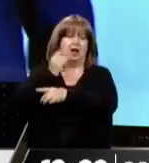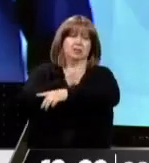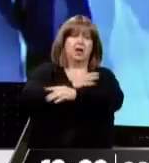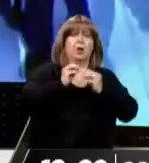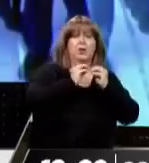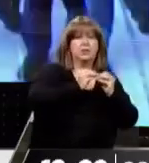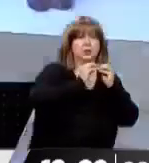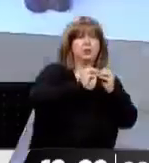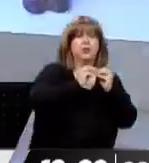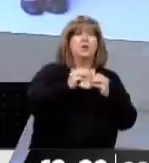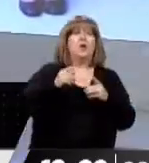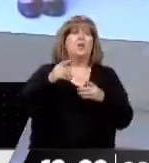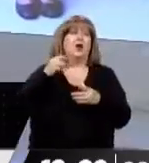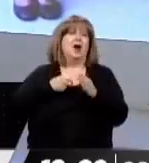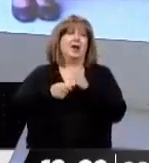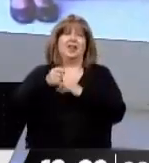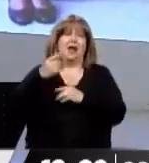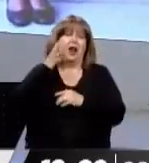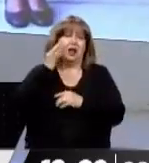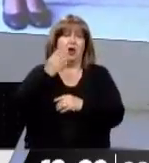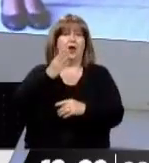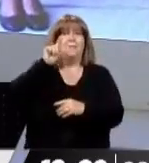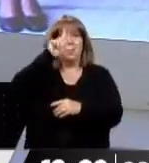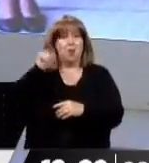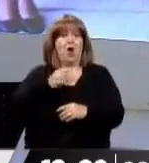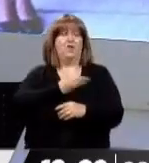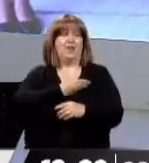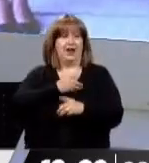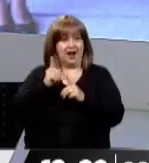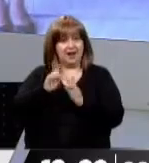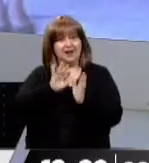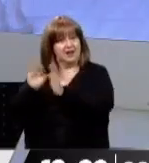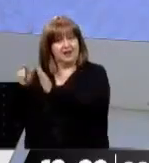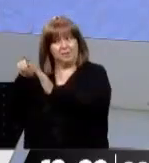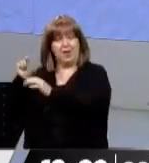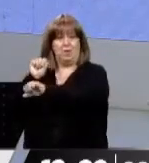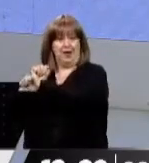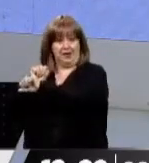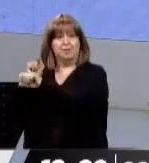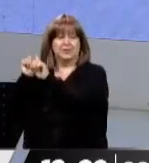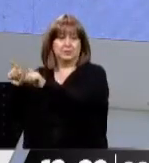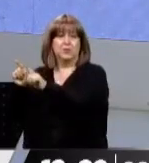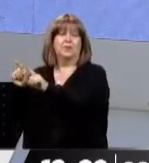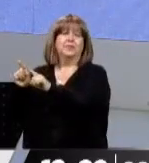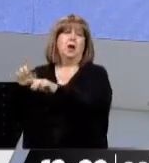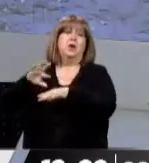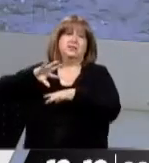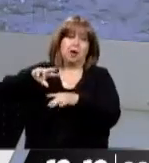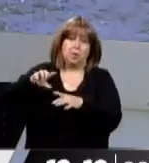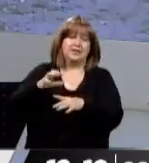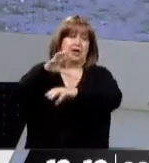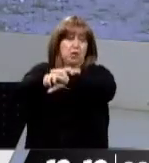procesados por delitos federales, y esta es la que contiene más de, claro, 500 personas que están privadas de su libertad por delitos penales como